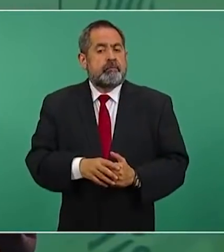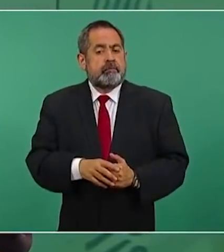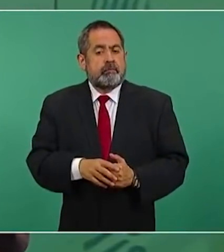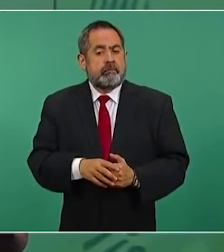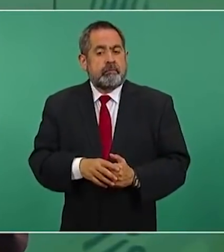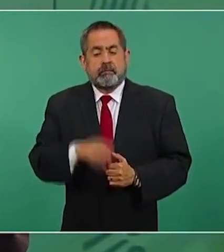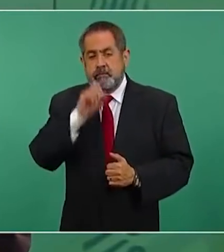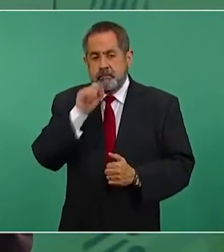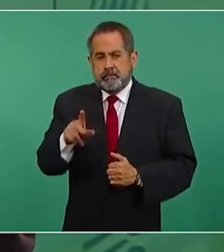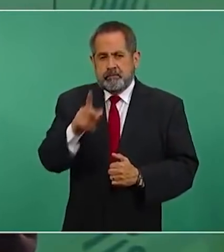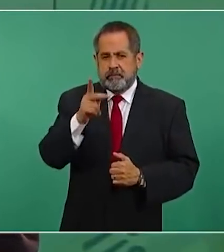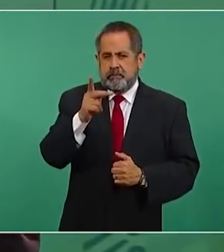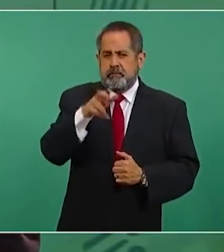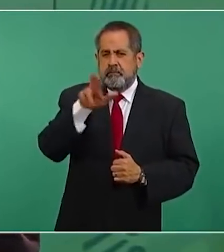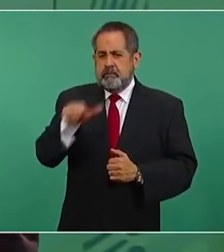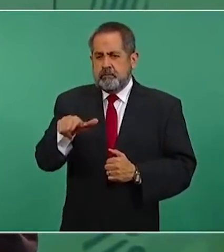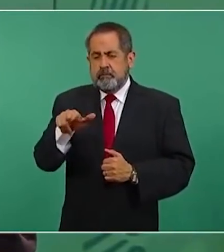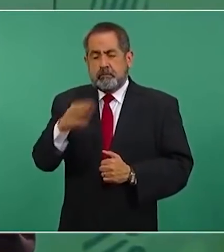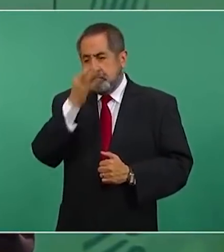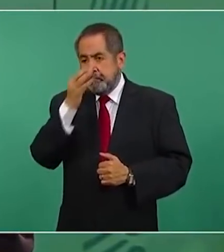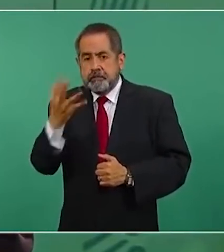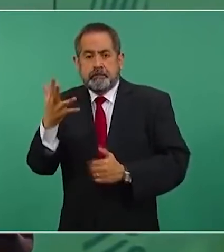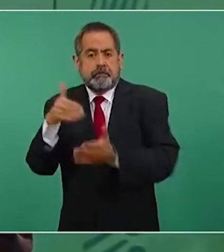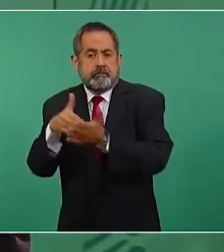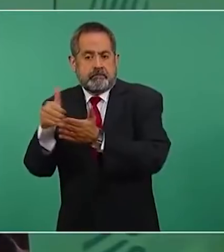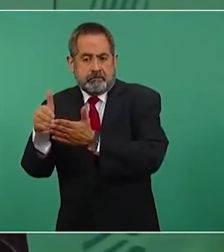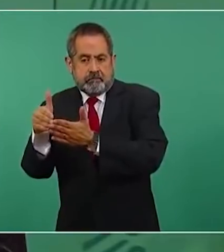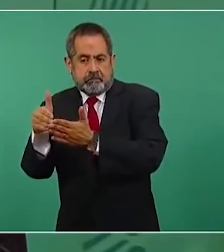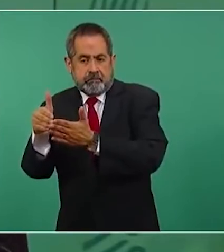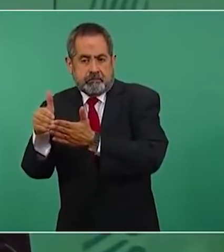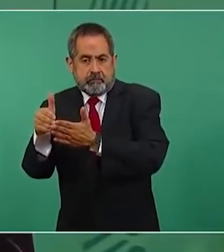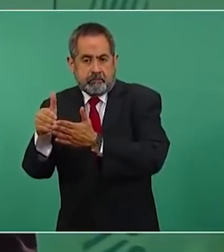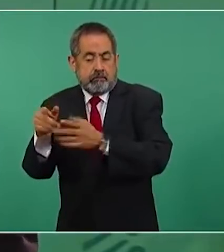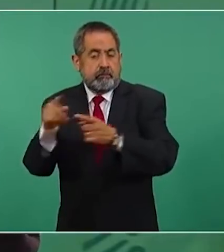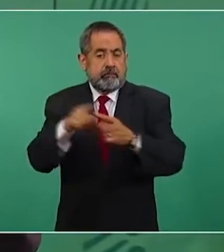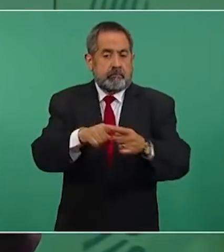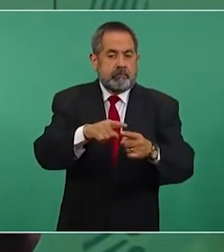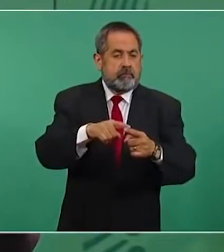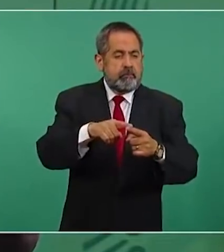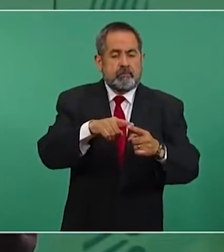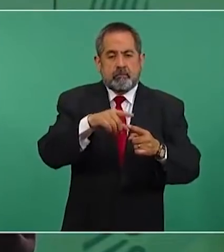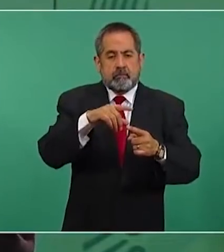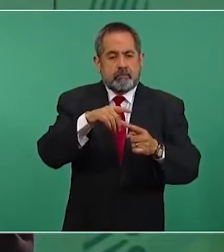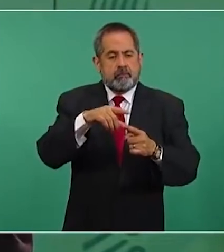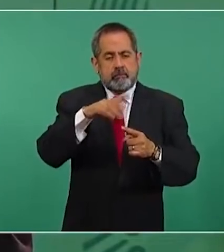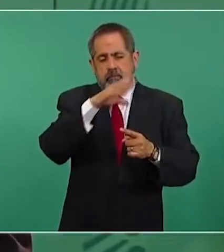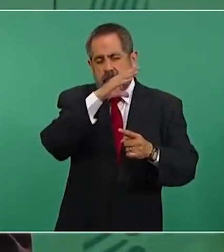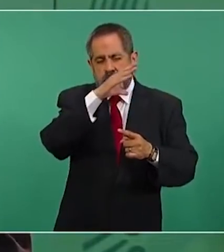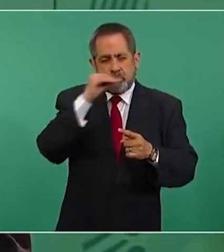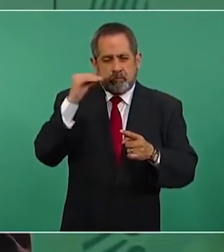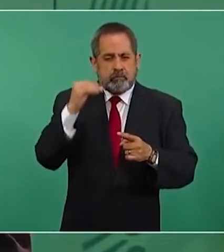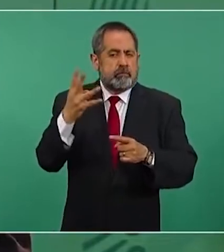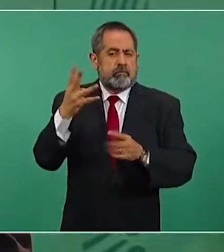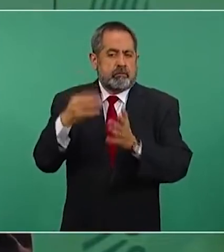puertorriqueños son 5 millones y que los hermanos cubanos son 4 millones